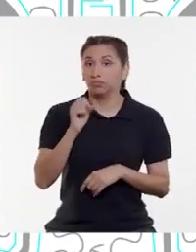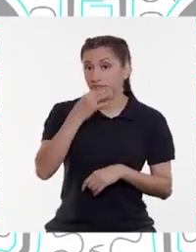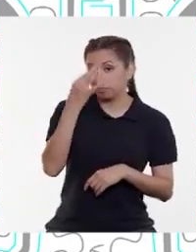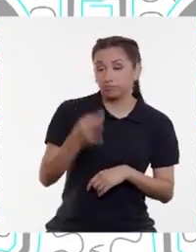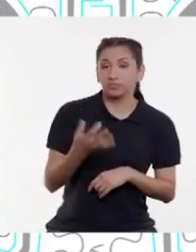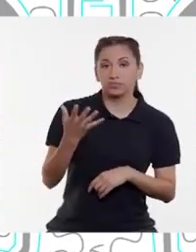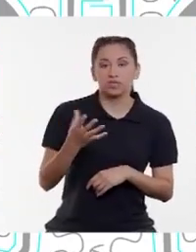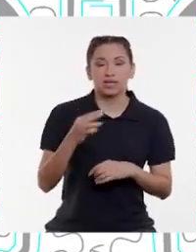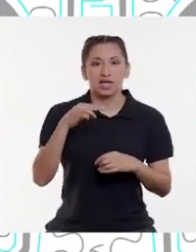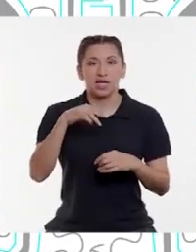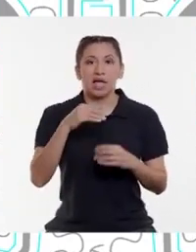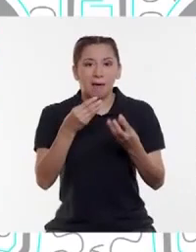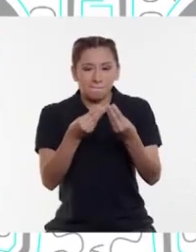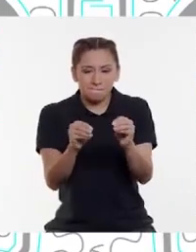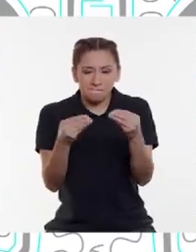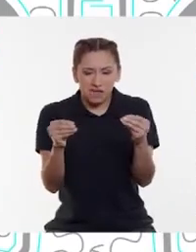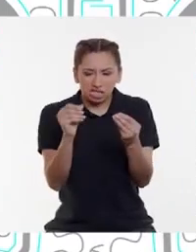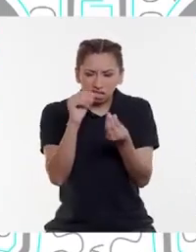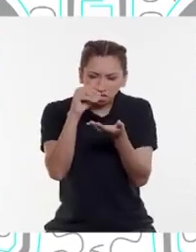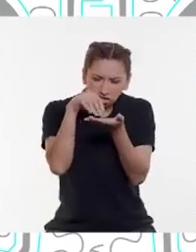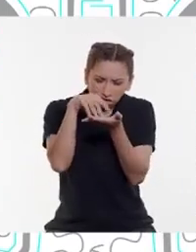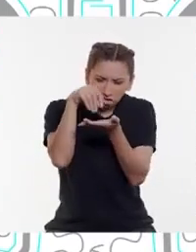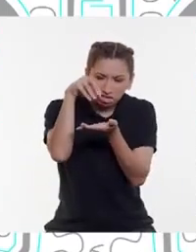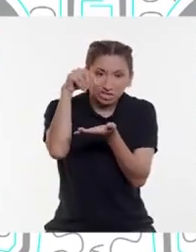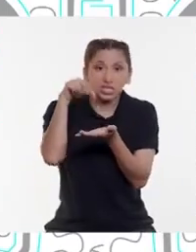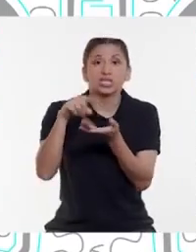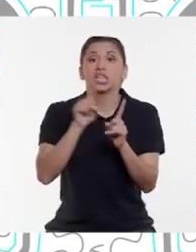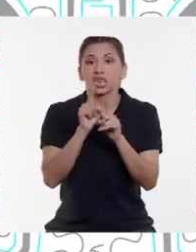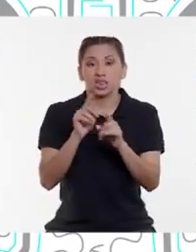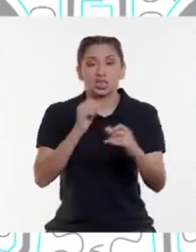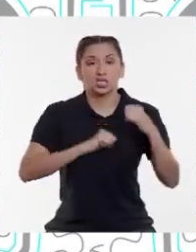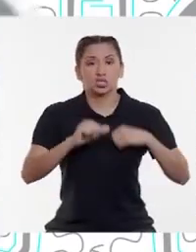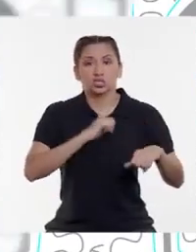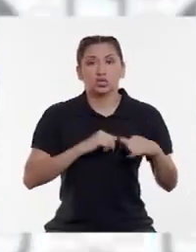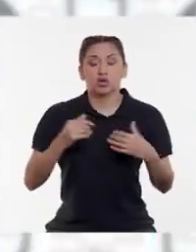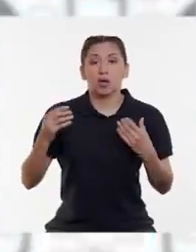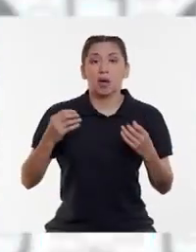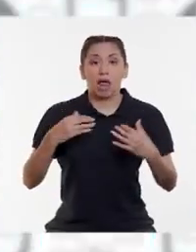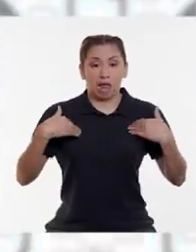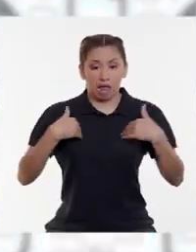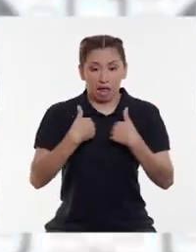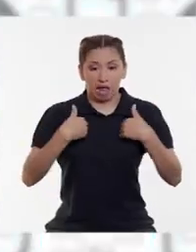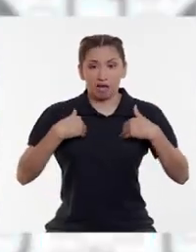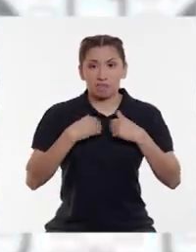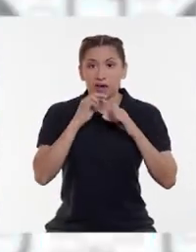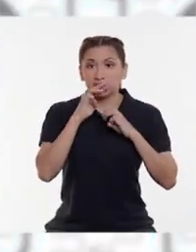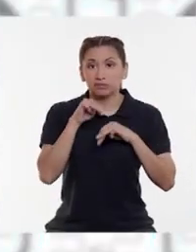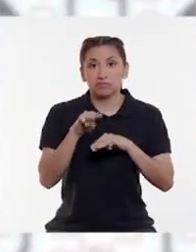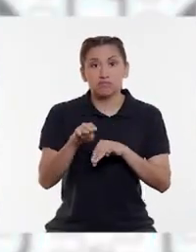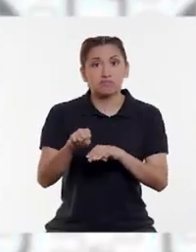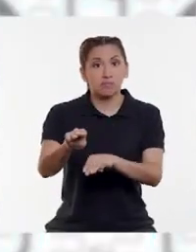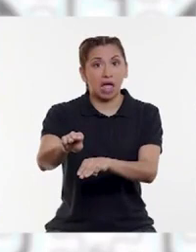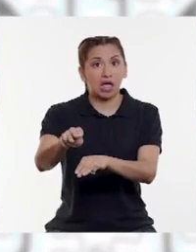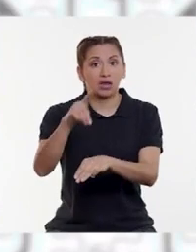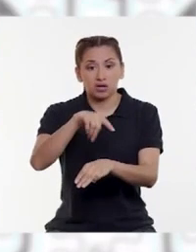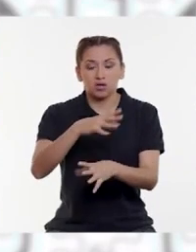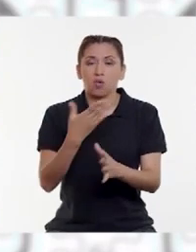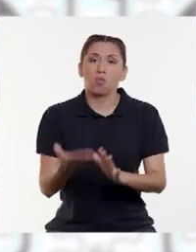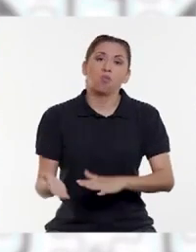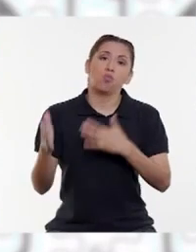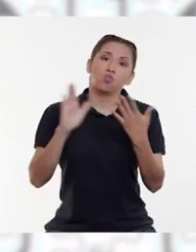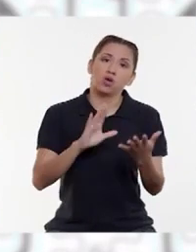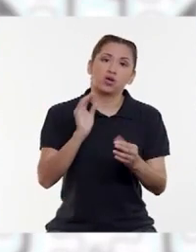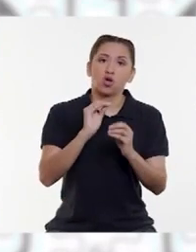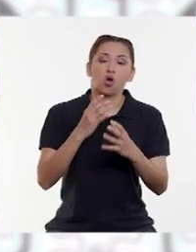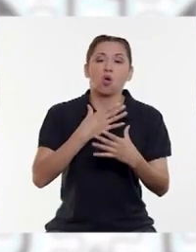Jazmín. Los microplásticos también pueden dañar a los animales marinos. Muchos animales marinos han muerto al comer